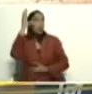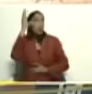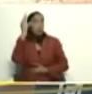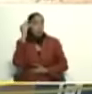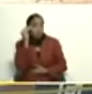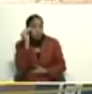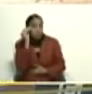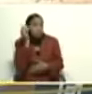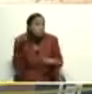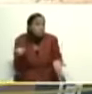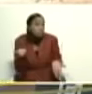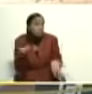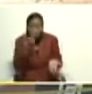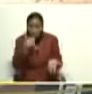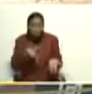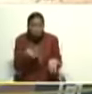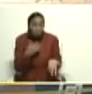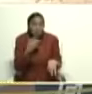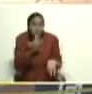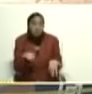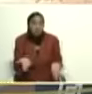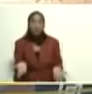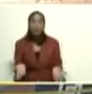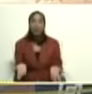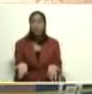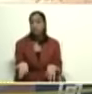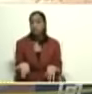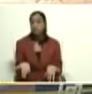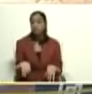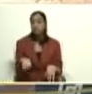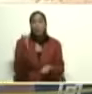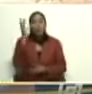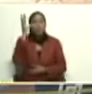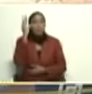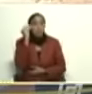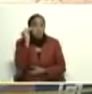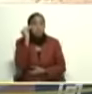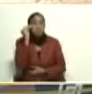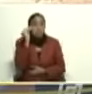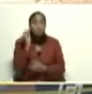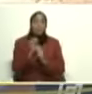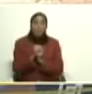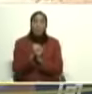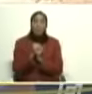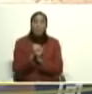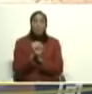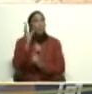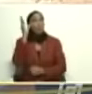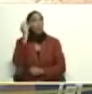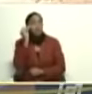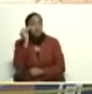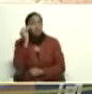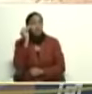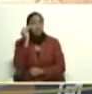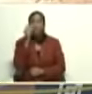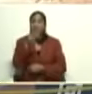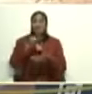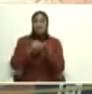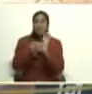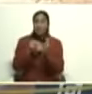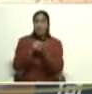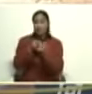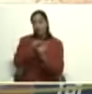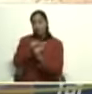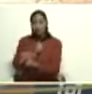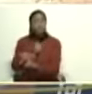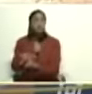esto. El minimalismo que lo corroe todo, acaba el ser humano, acaba cualquier